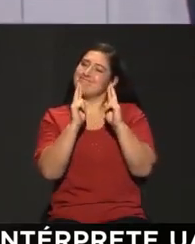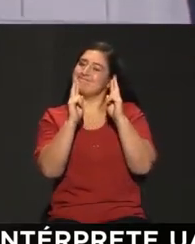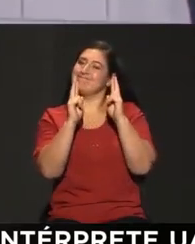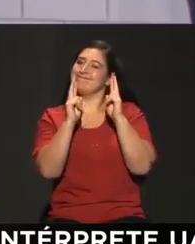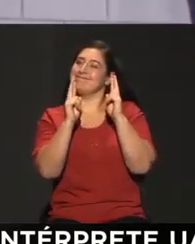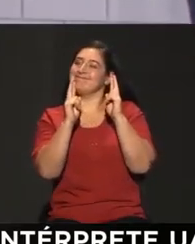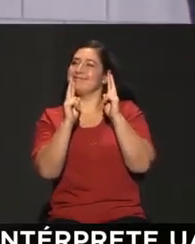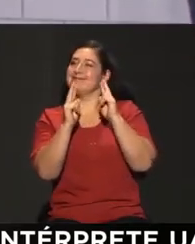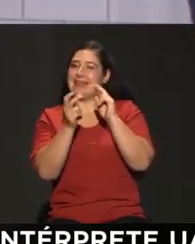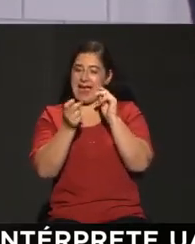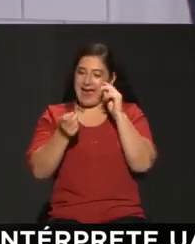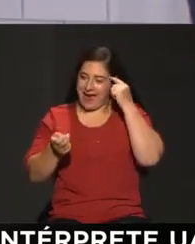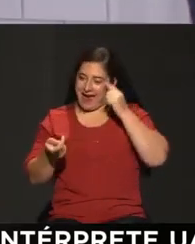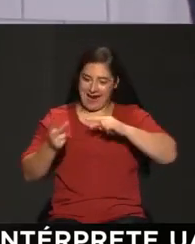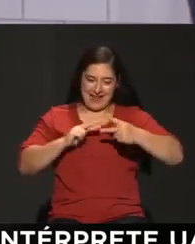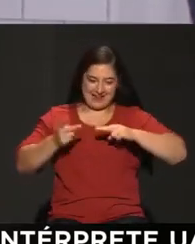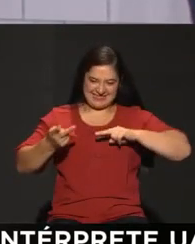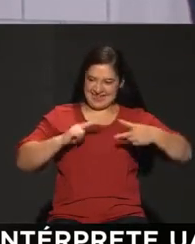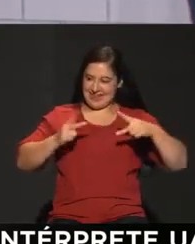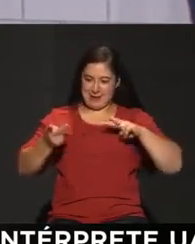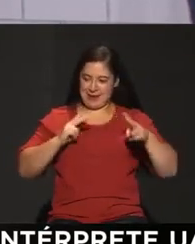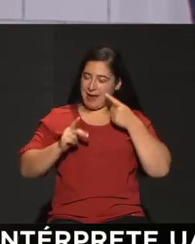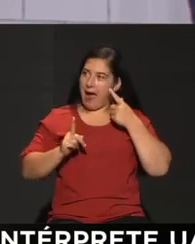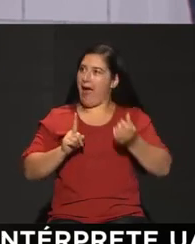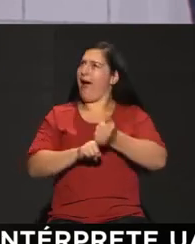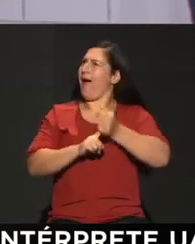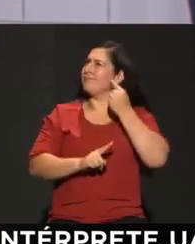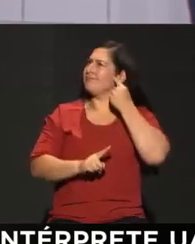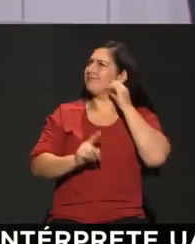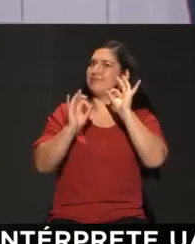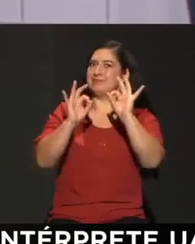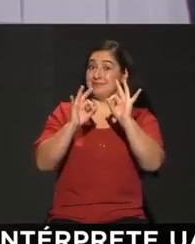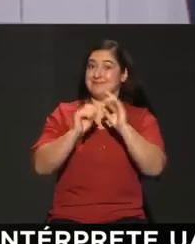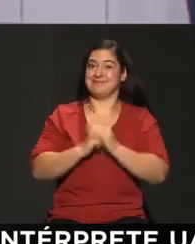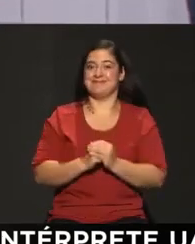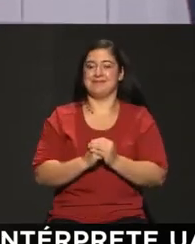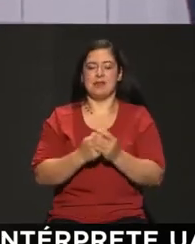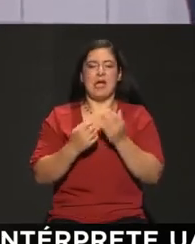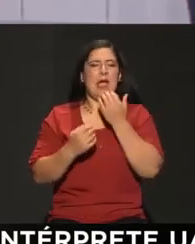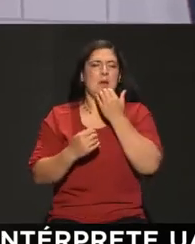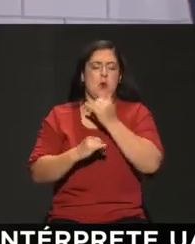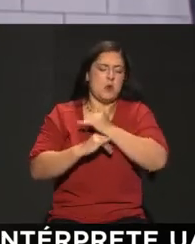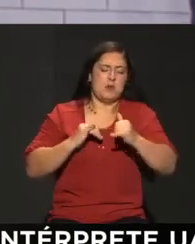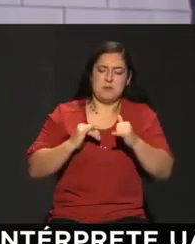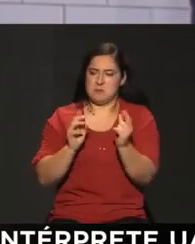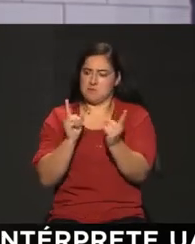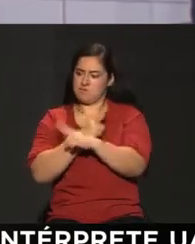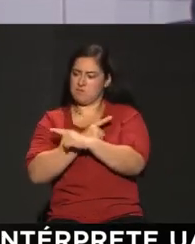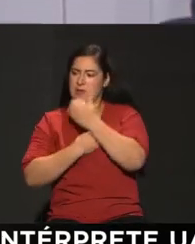cambiemos, modifiquemos cosas hasta que encontramos algo. Entonces, ¿qué pasaría si hacemos un último? Hagamos, por ejemplo, un